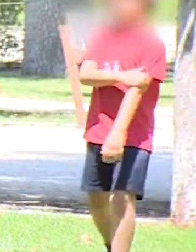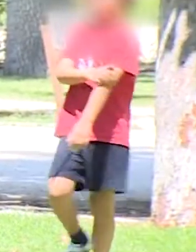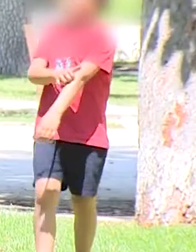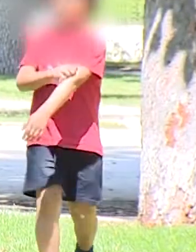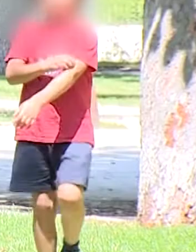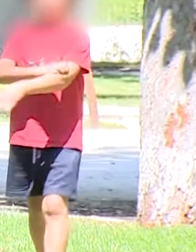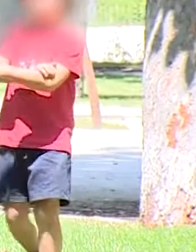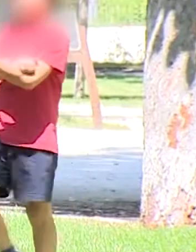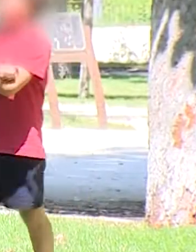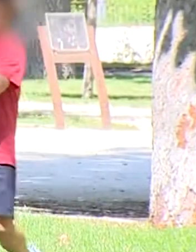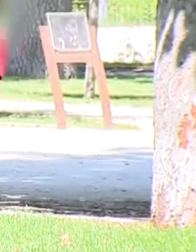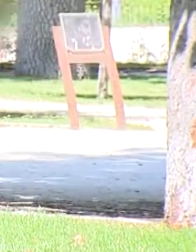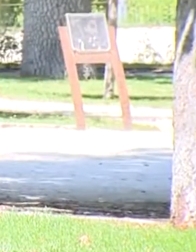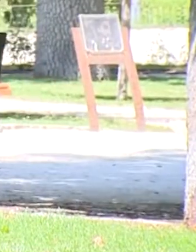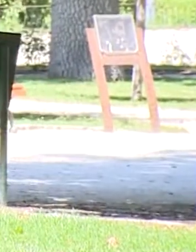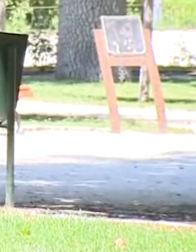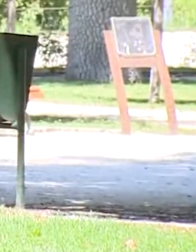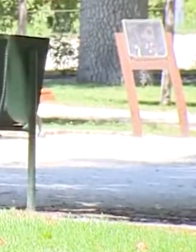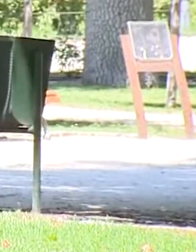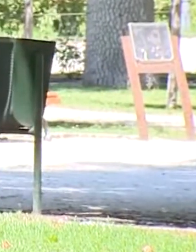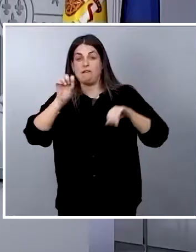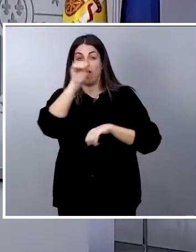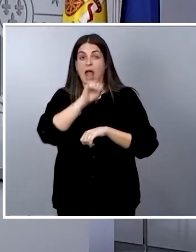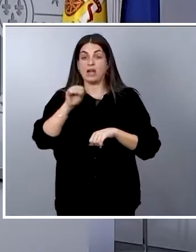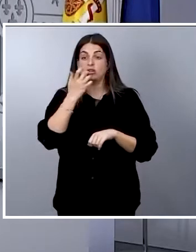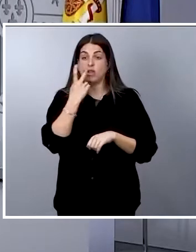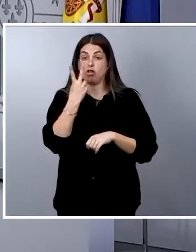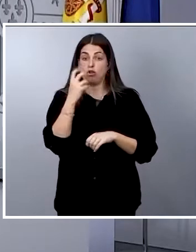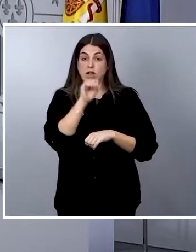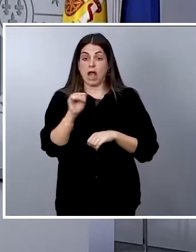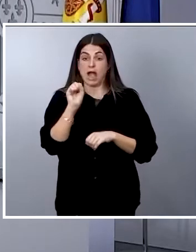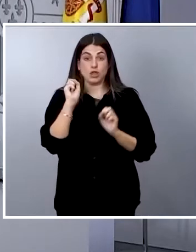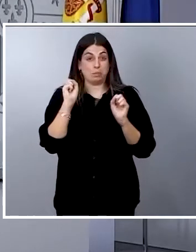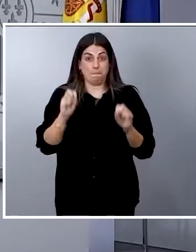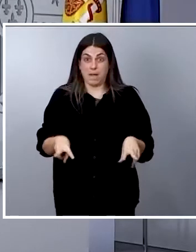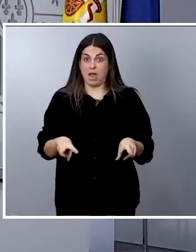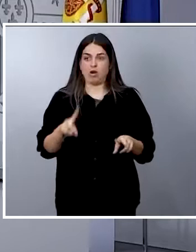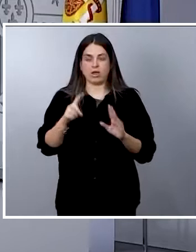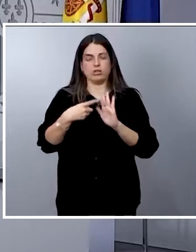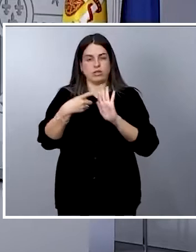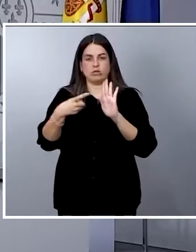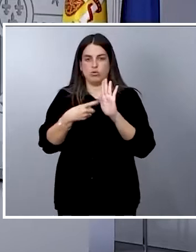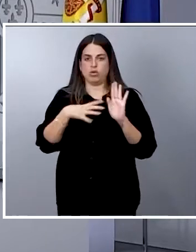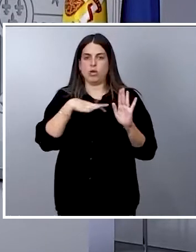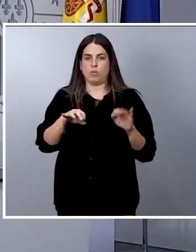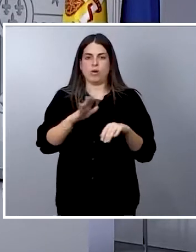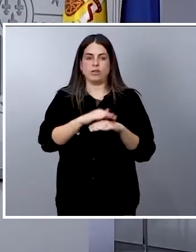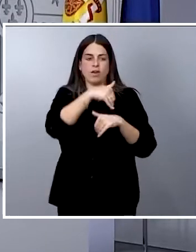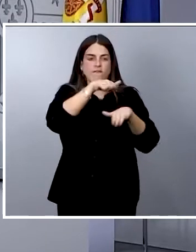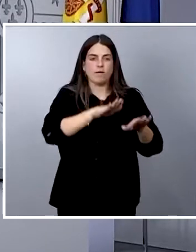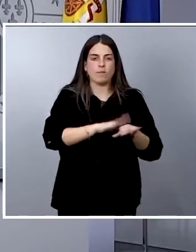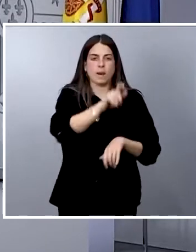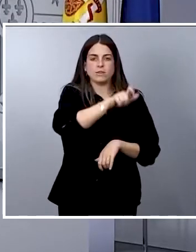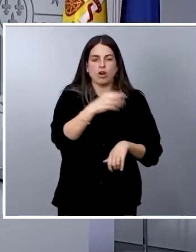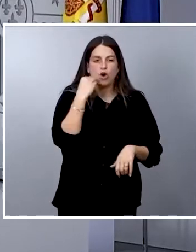o 29, descartando en este caso los dos peores. Esto va a beneficiar fundamentalmente a jóvenes, va a